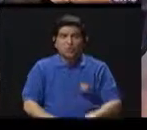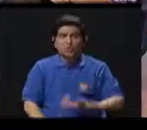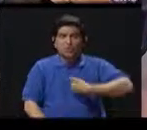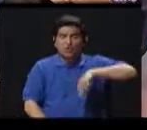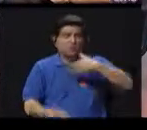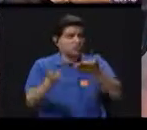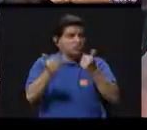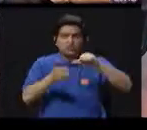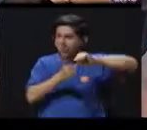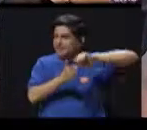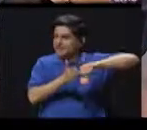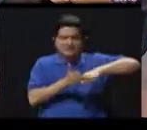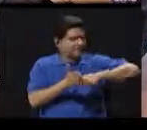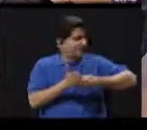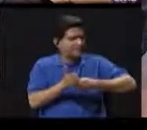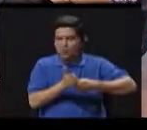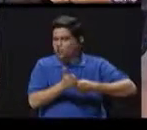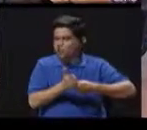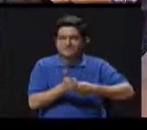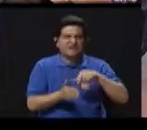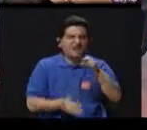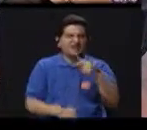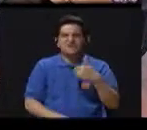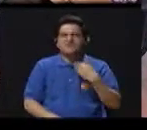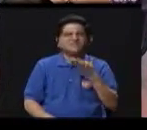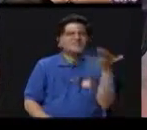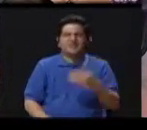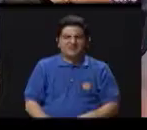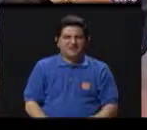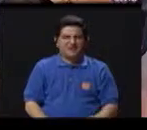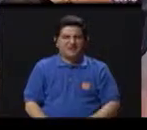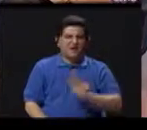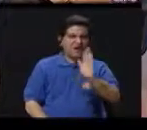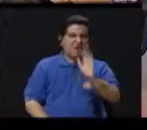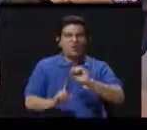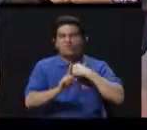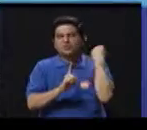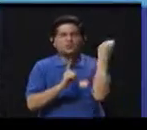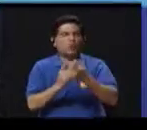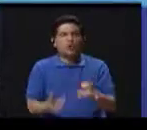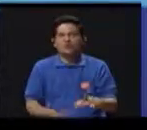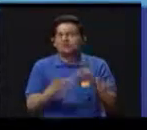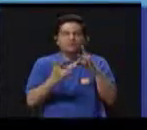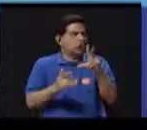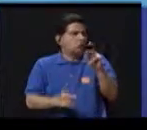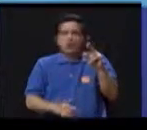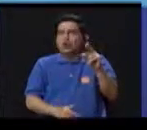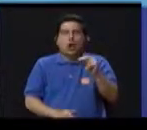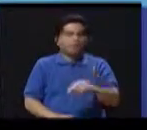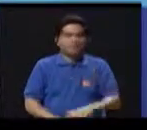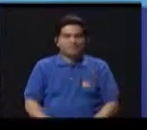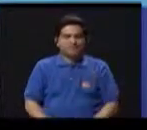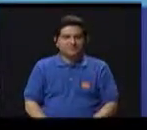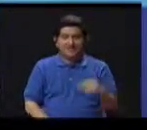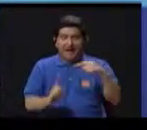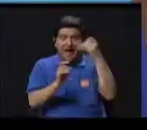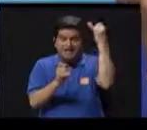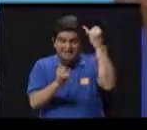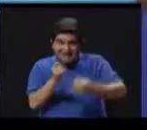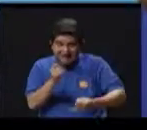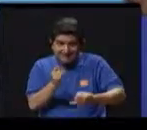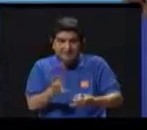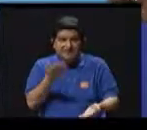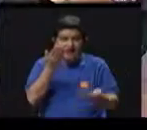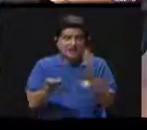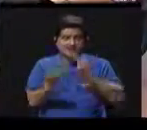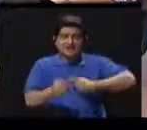ven, nosotras no le quisimos dar énfasis a qué era lo que tenían, a cuáles eran sus condiciones especiales, sino más bien... De hecho, hasta el